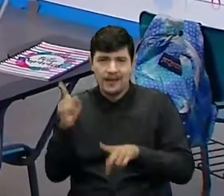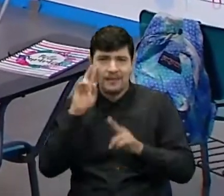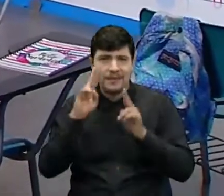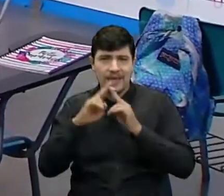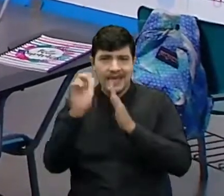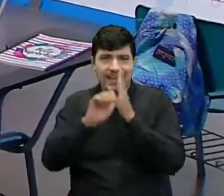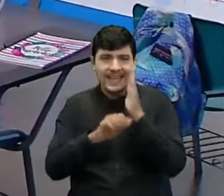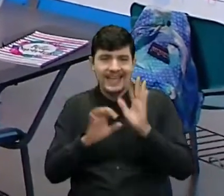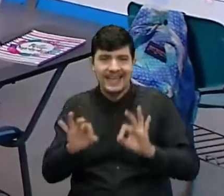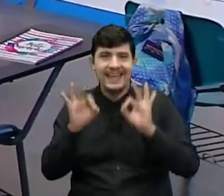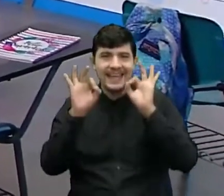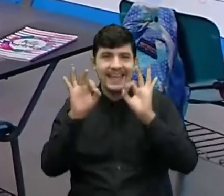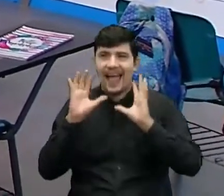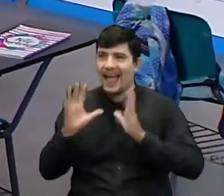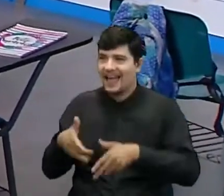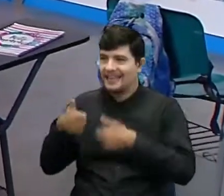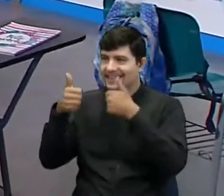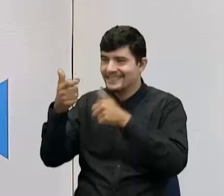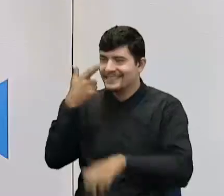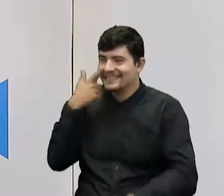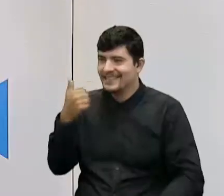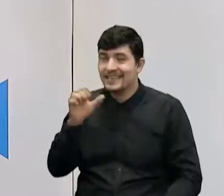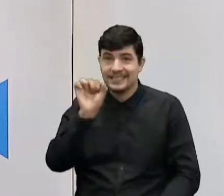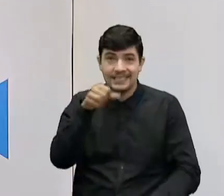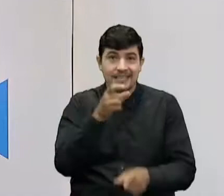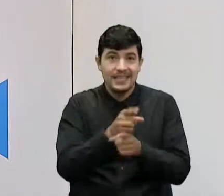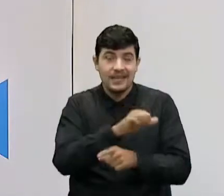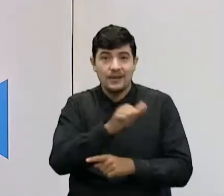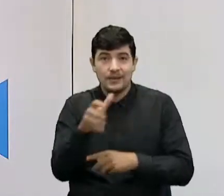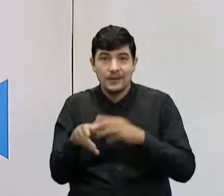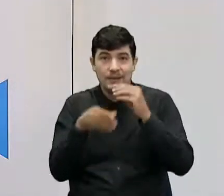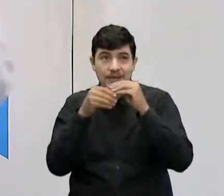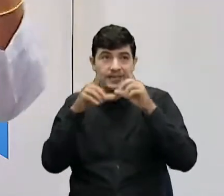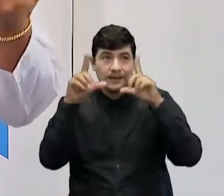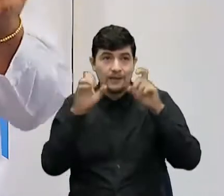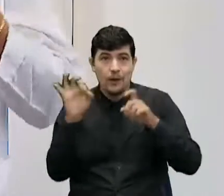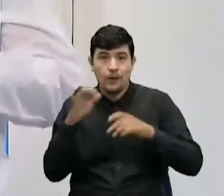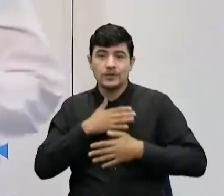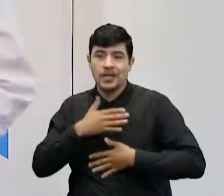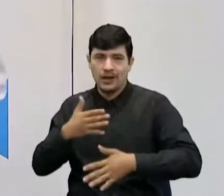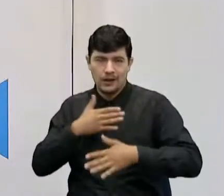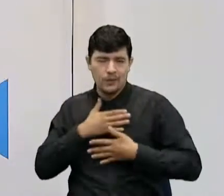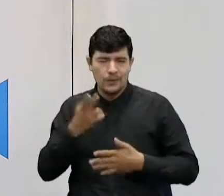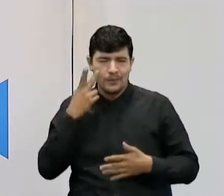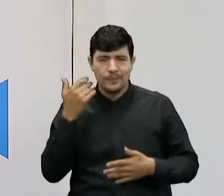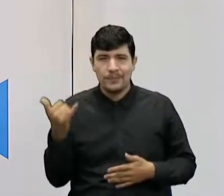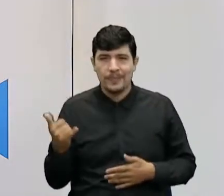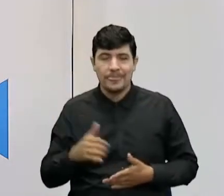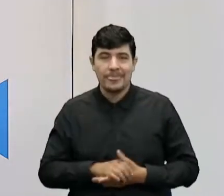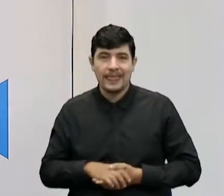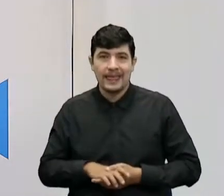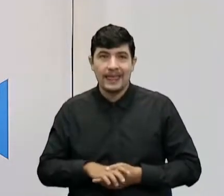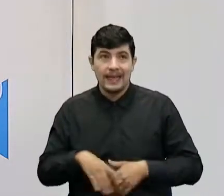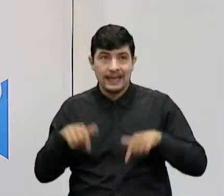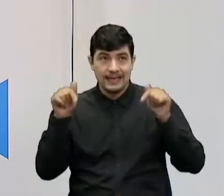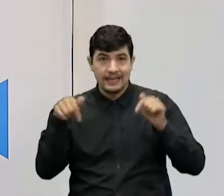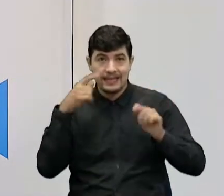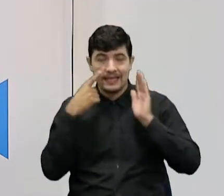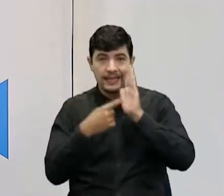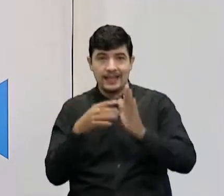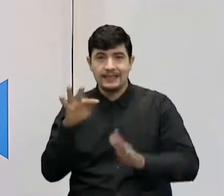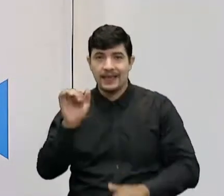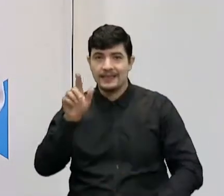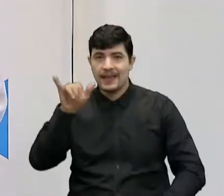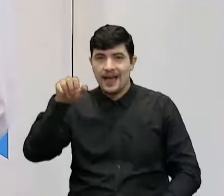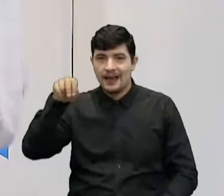Que bueno Que bueno Por supuesto Tenemos a más Pues más saludos Más fotografías De televidentes Acá tenemos a Tatiana